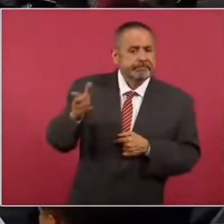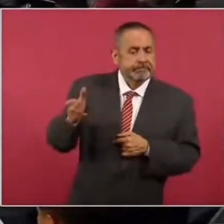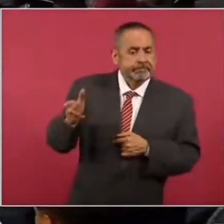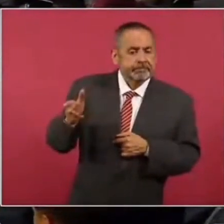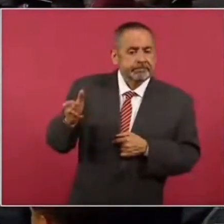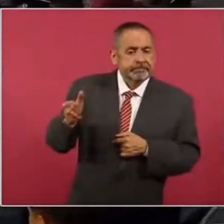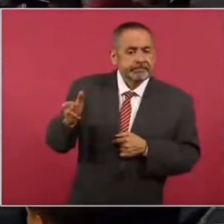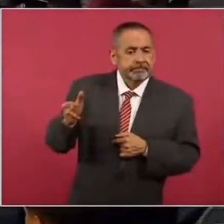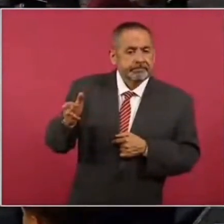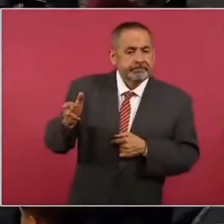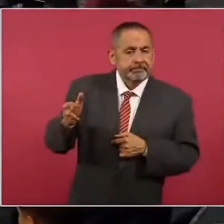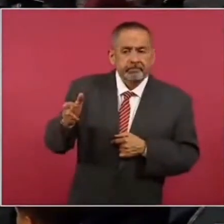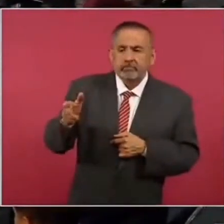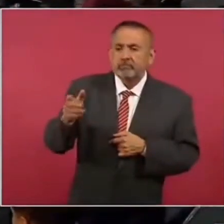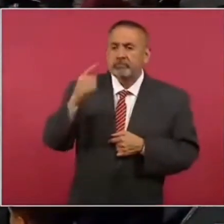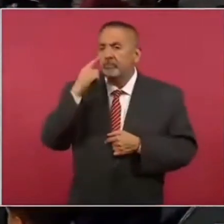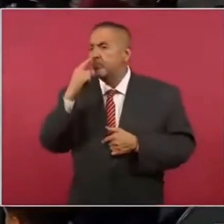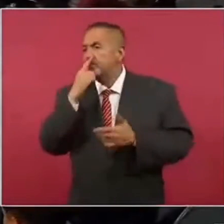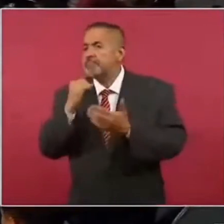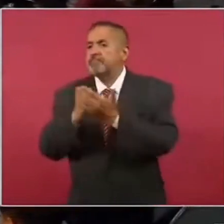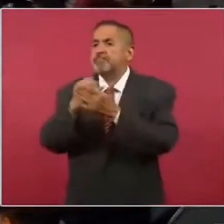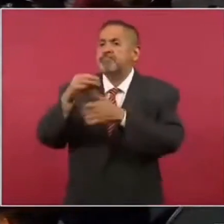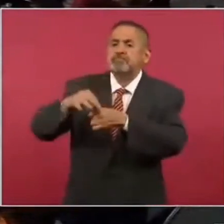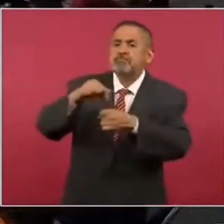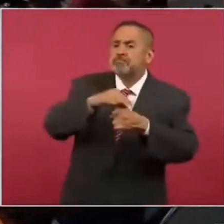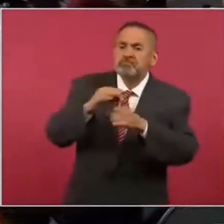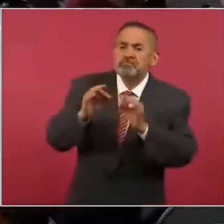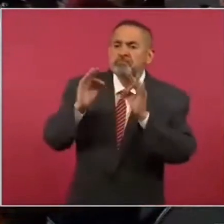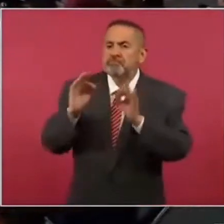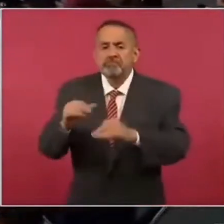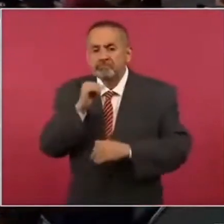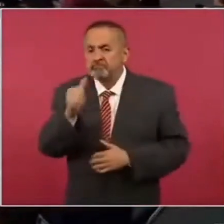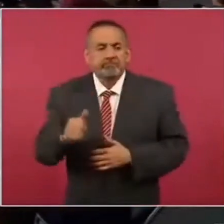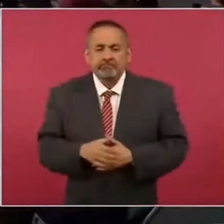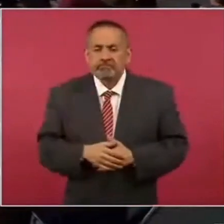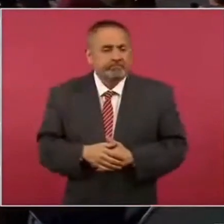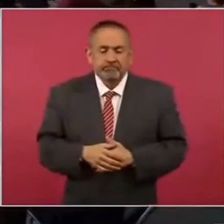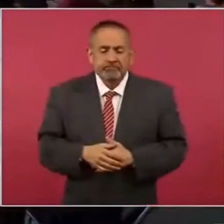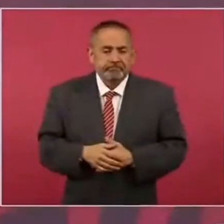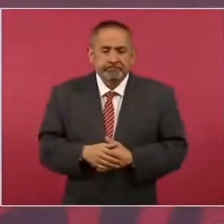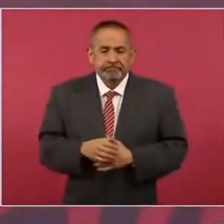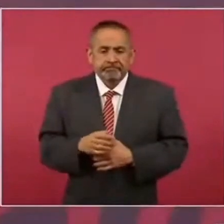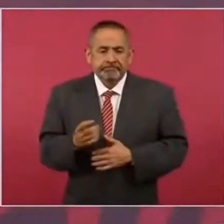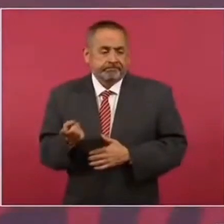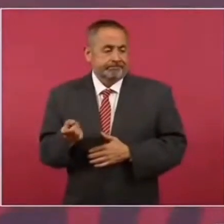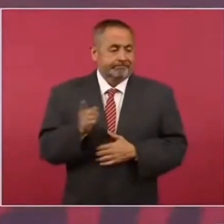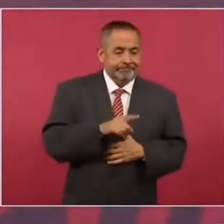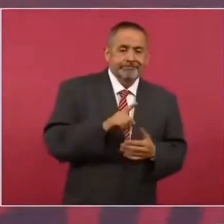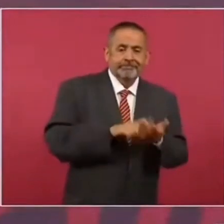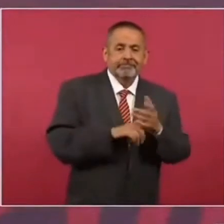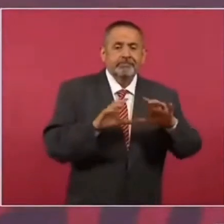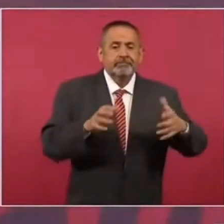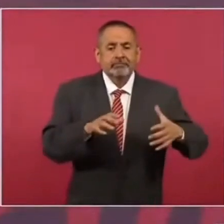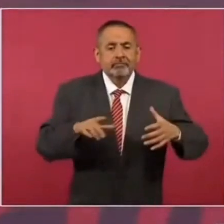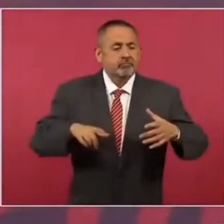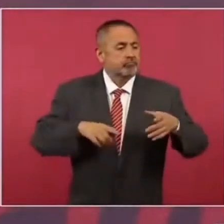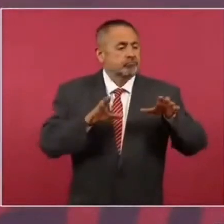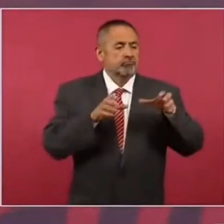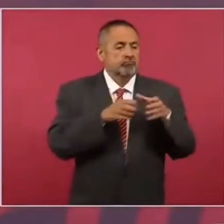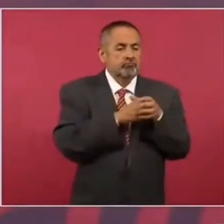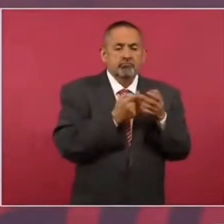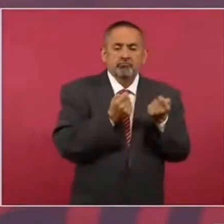de un gobierno democrático, sino lo que existe en realidad es una